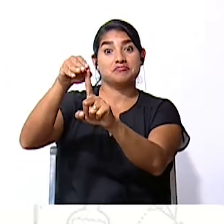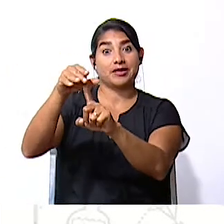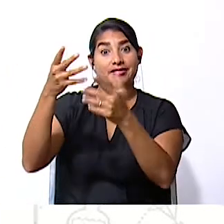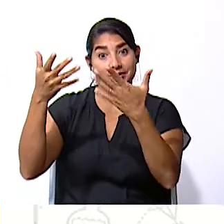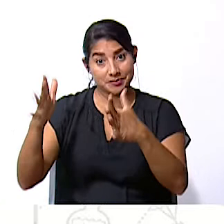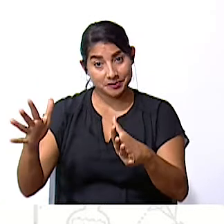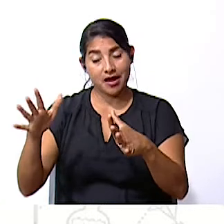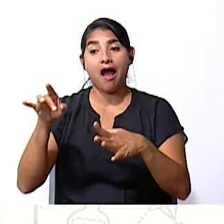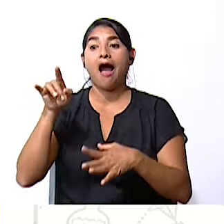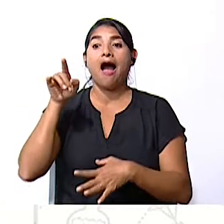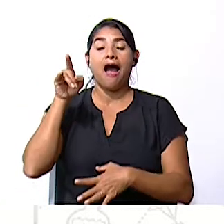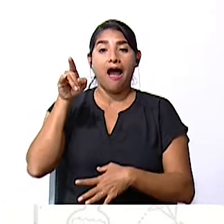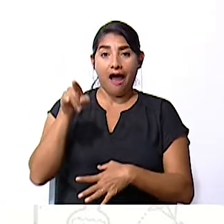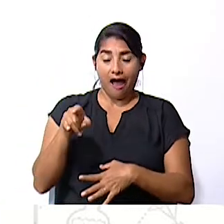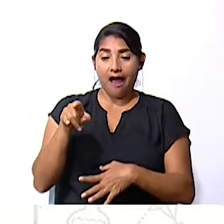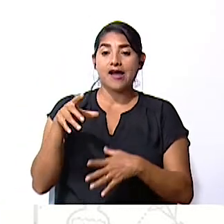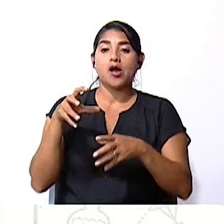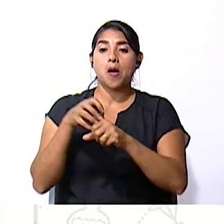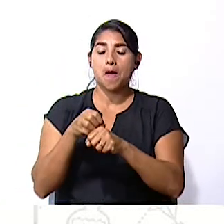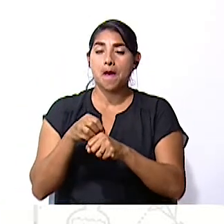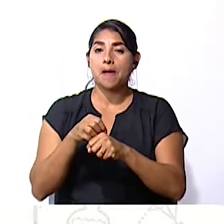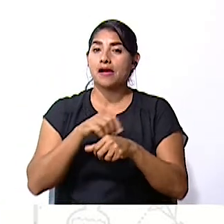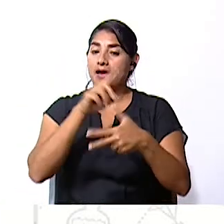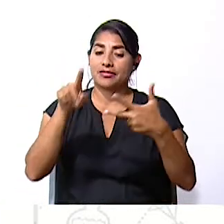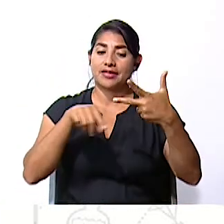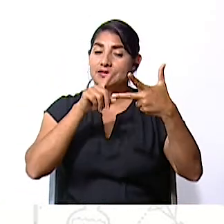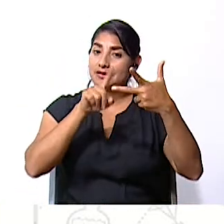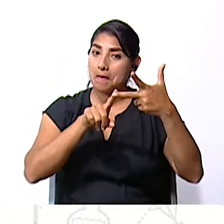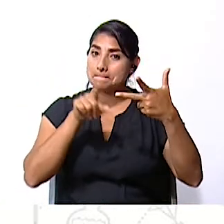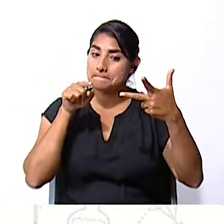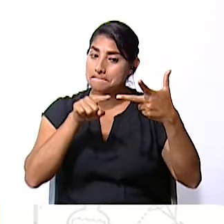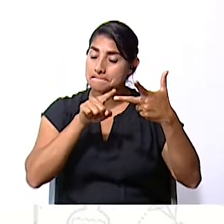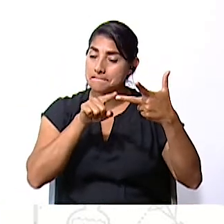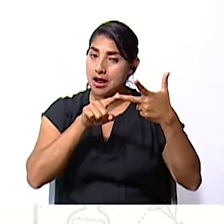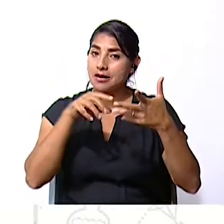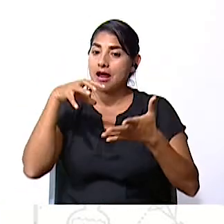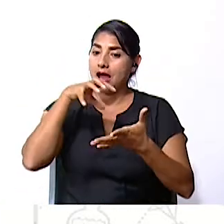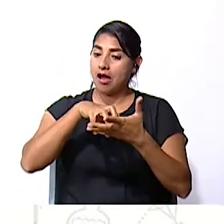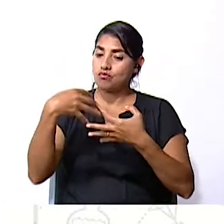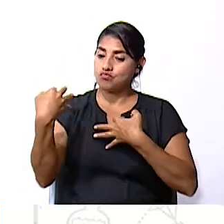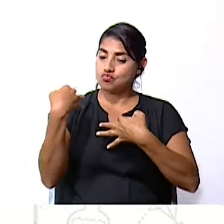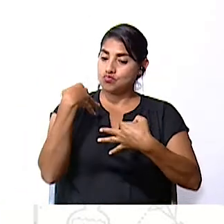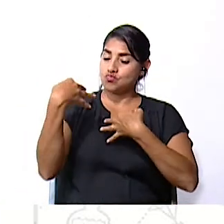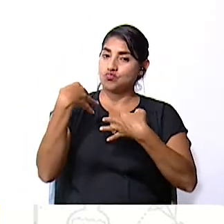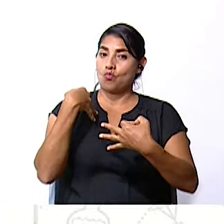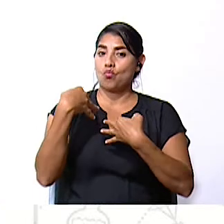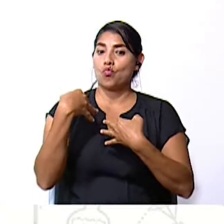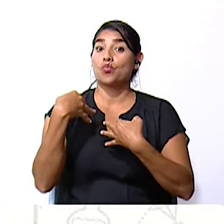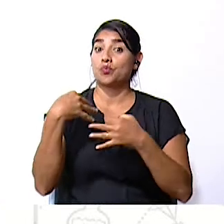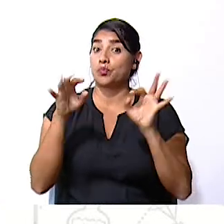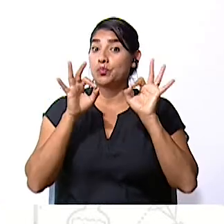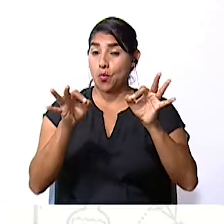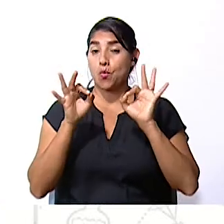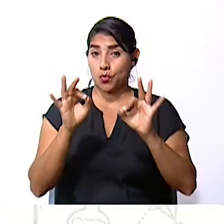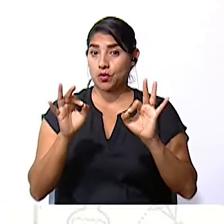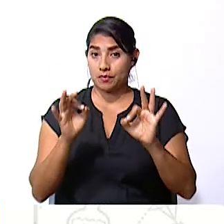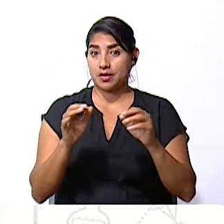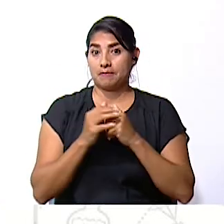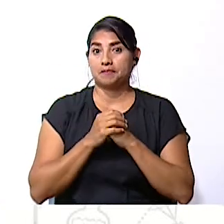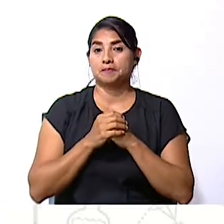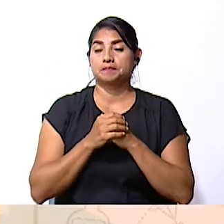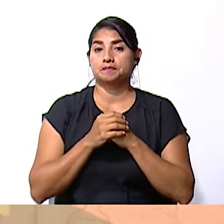lograrlas. Eso fue lo que hizo Pablo en la tercera parte de su texto. Muy bien.